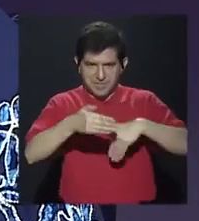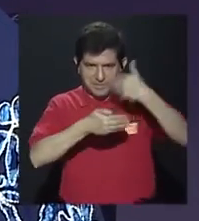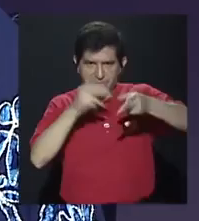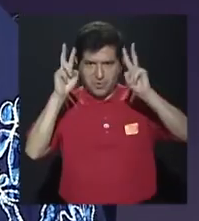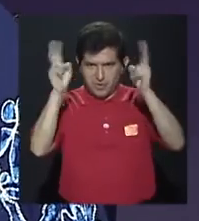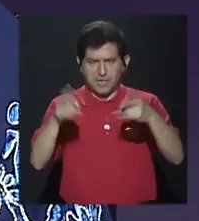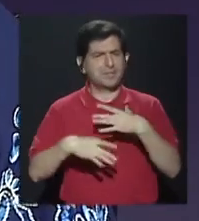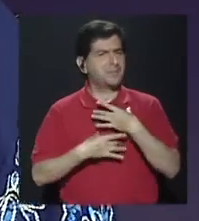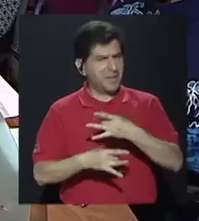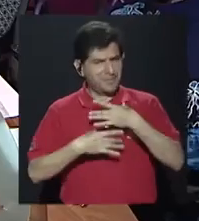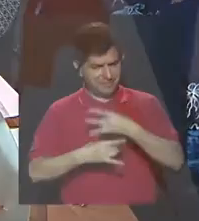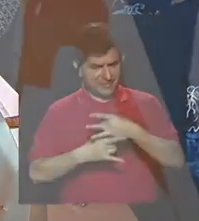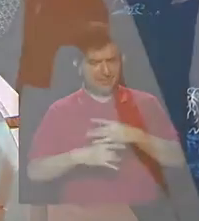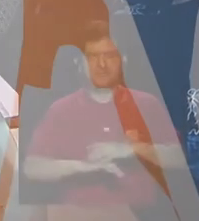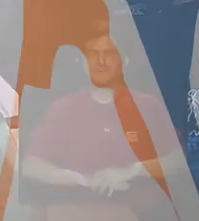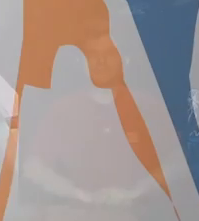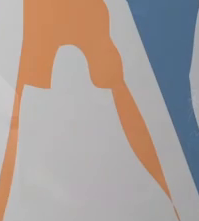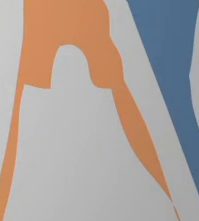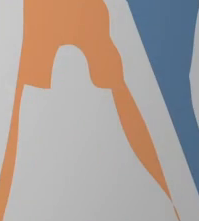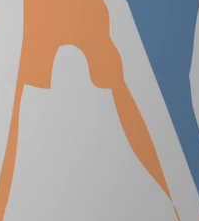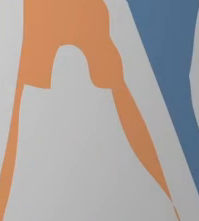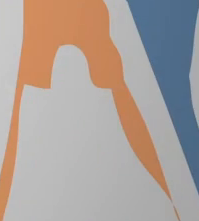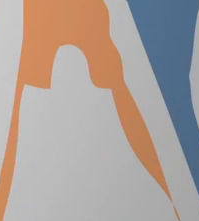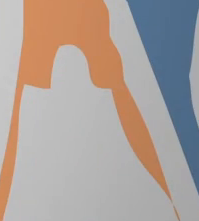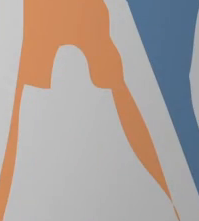tema que está tan interesante.